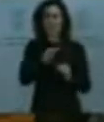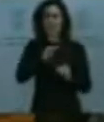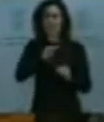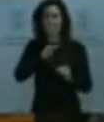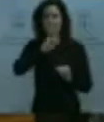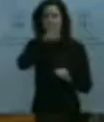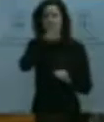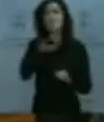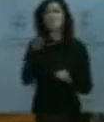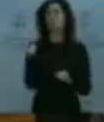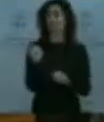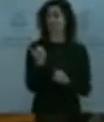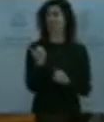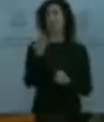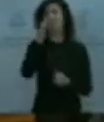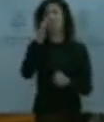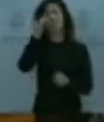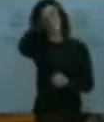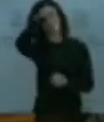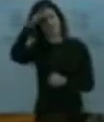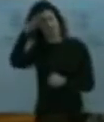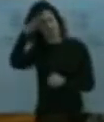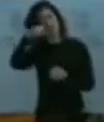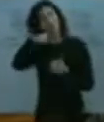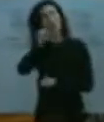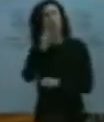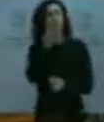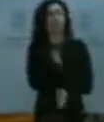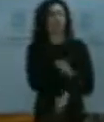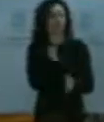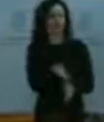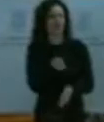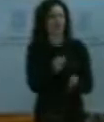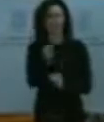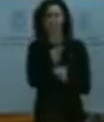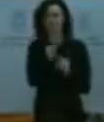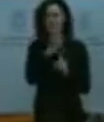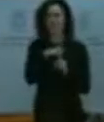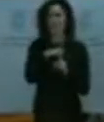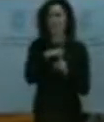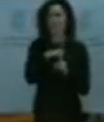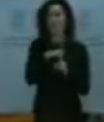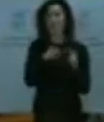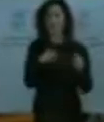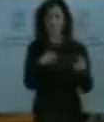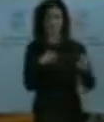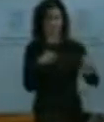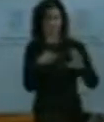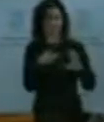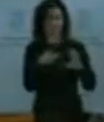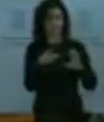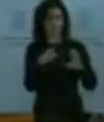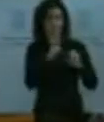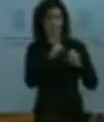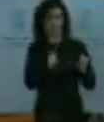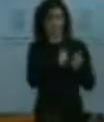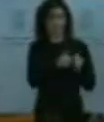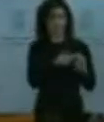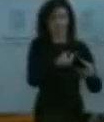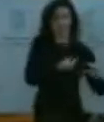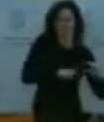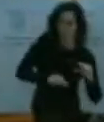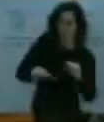Facturas infladas. Mientras desviaban los fondos de la dependencia a otros fines, como por ejemplo tapar el agujero del salario